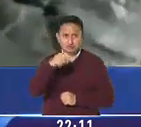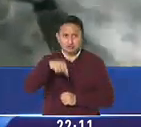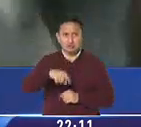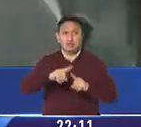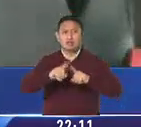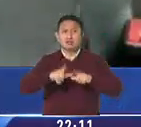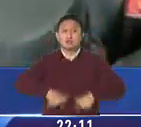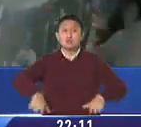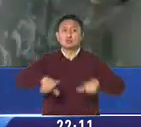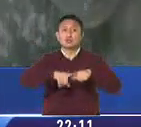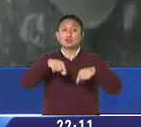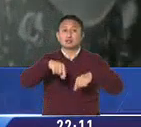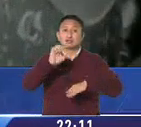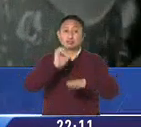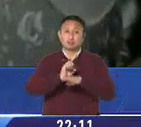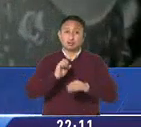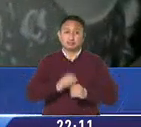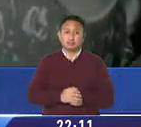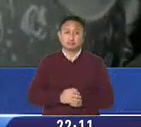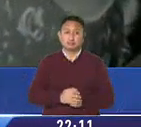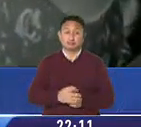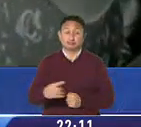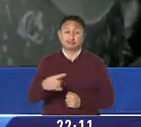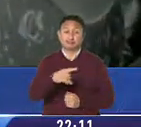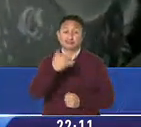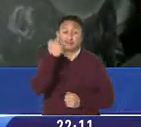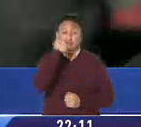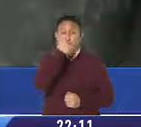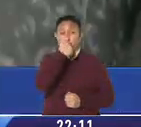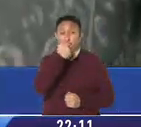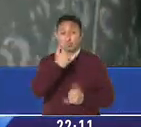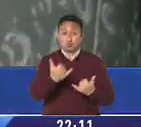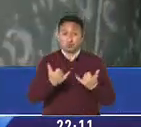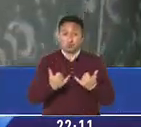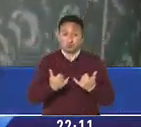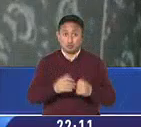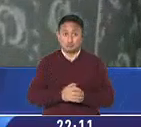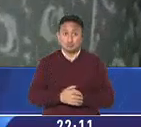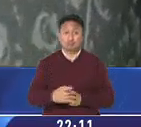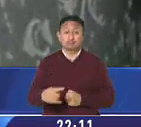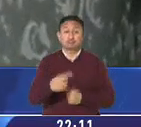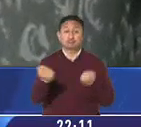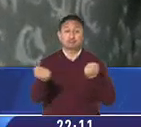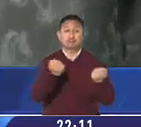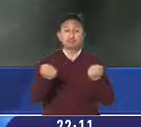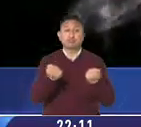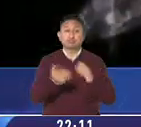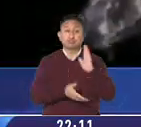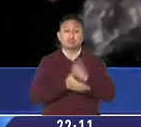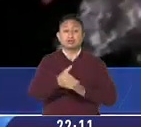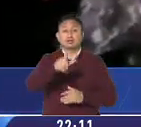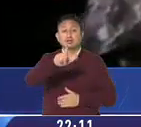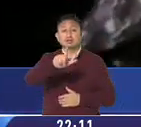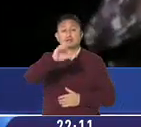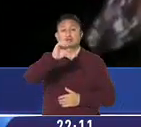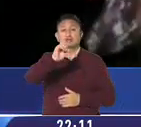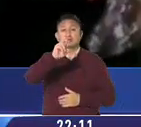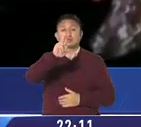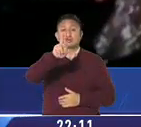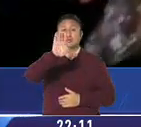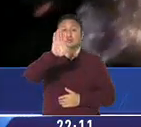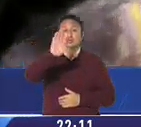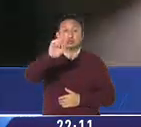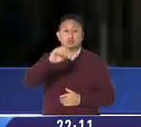diferentes puntos del país de importantes cargamentos de droga. En esta oportunidad, el control se realizó en la vía Loreto. Esto es en la